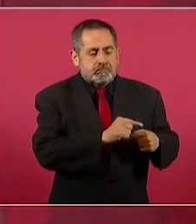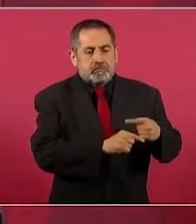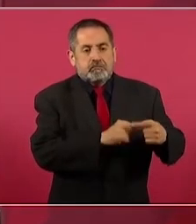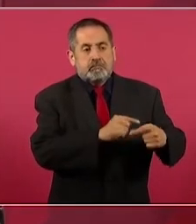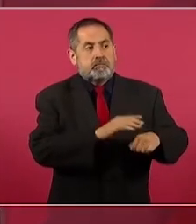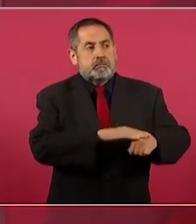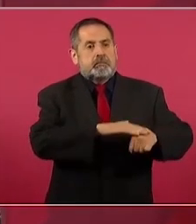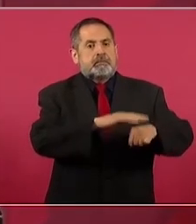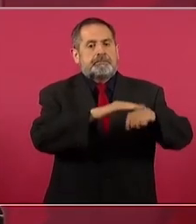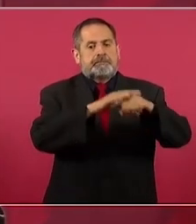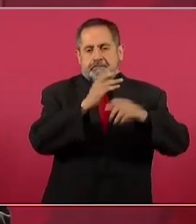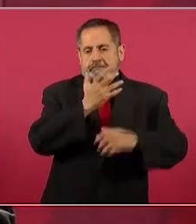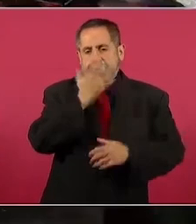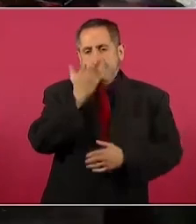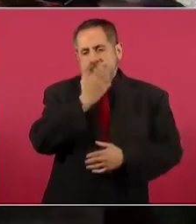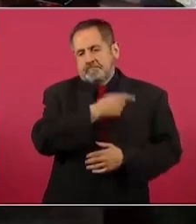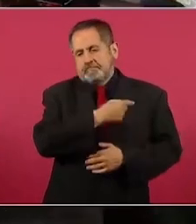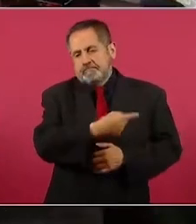Al final